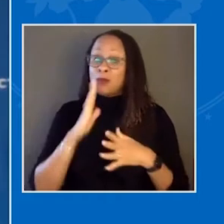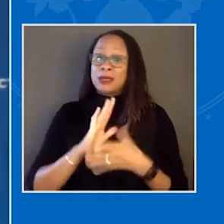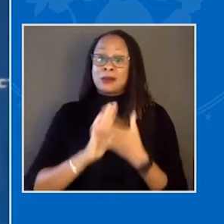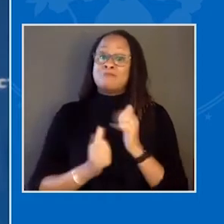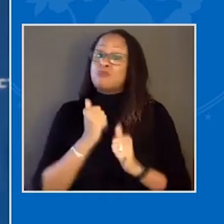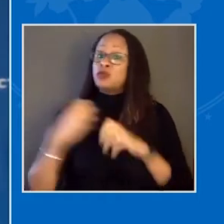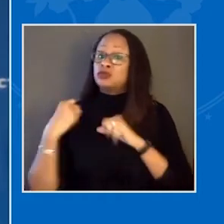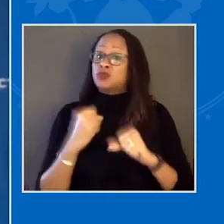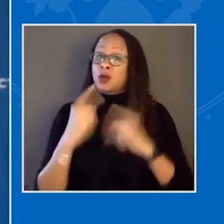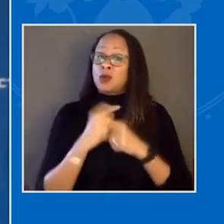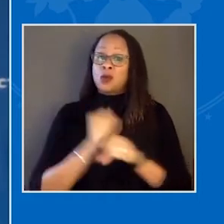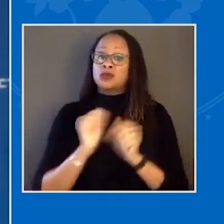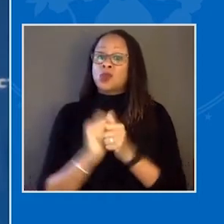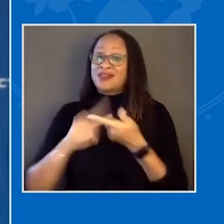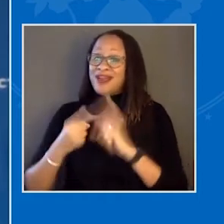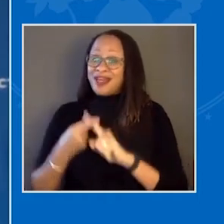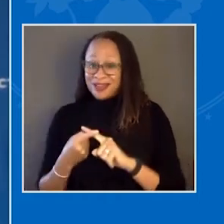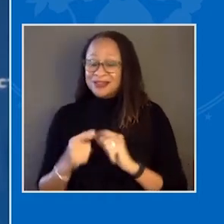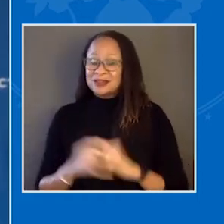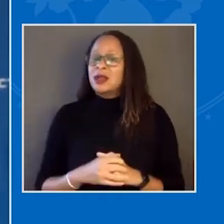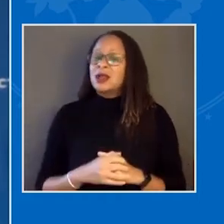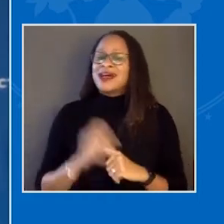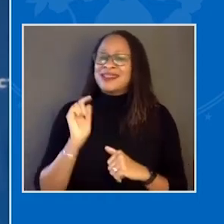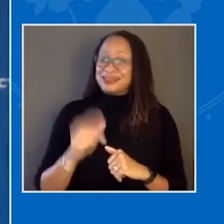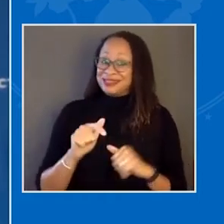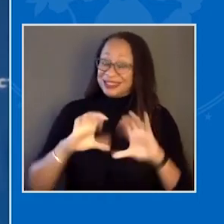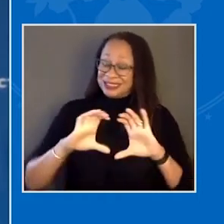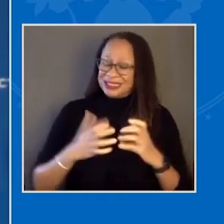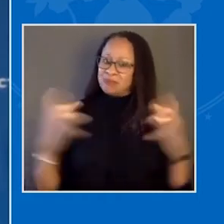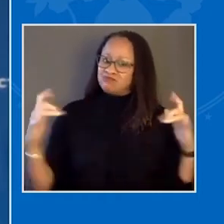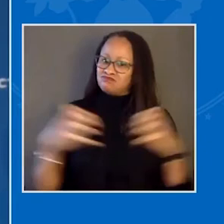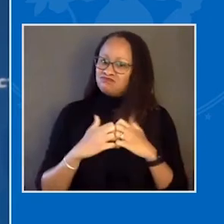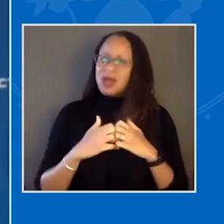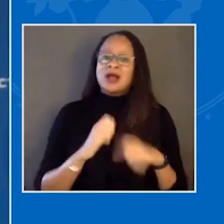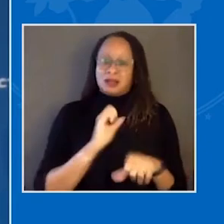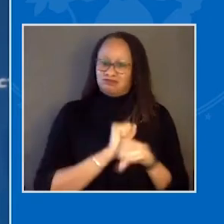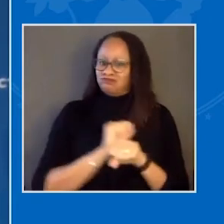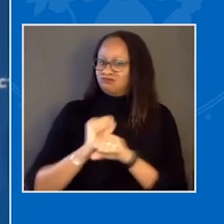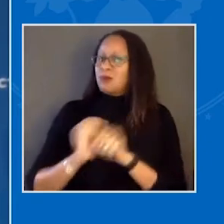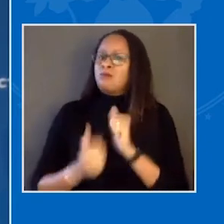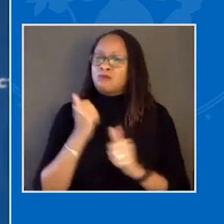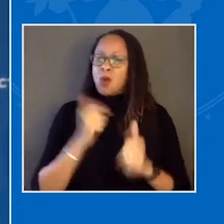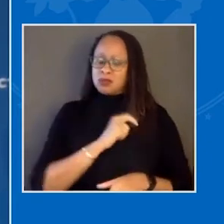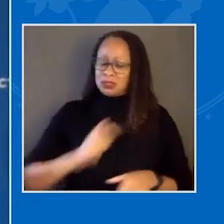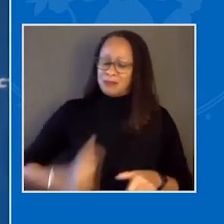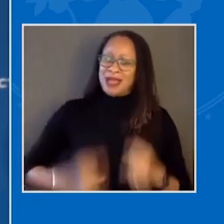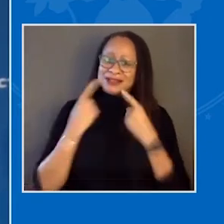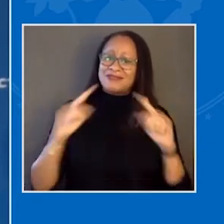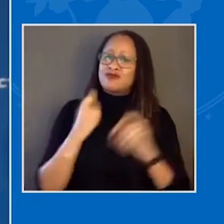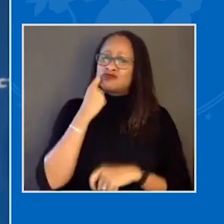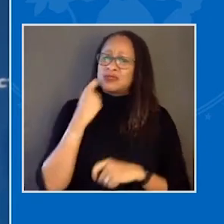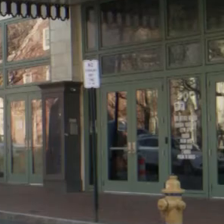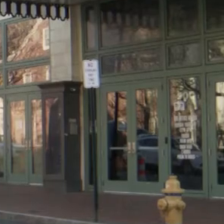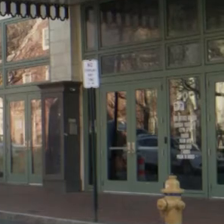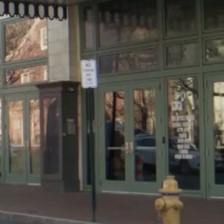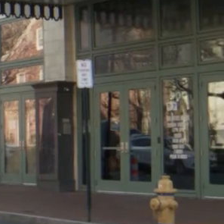fuerte cuando trabaja con sus aliados. Como grupo, este equipo ha conseguido algunos de los logros de seguridad nacional más importantes en la historia